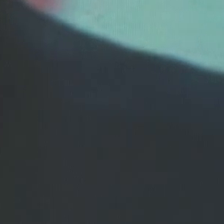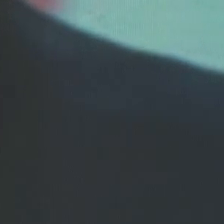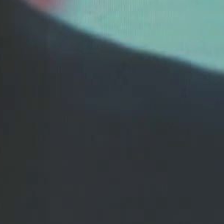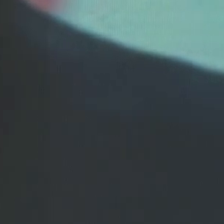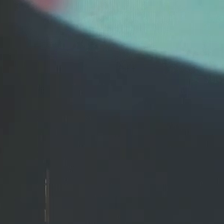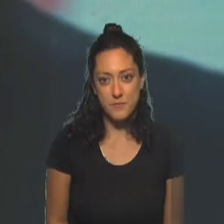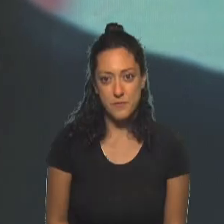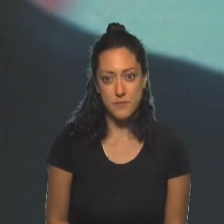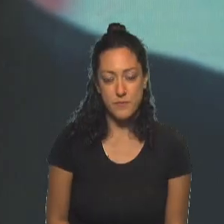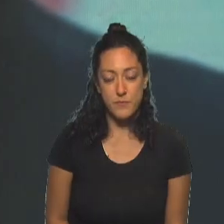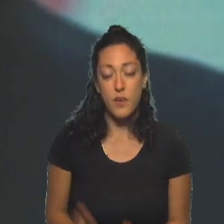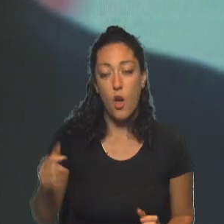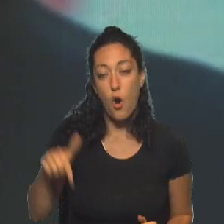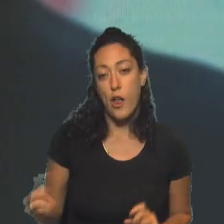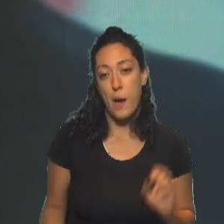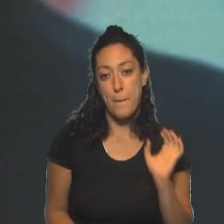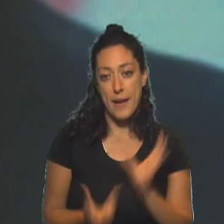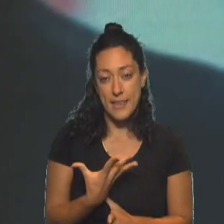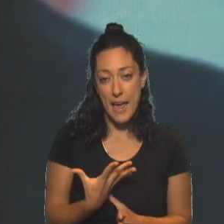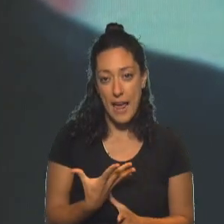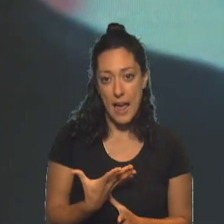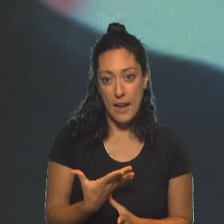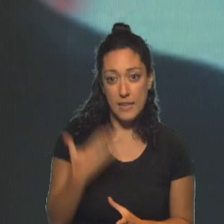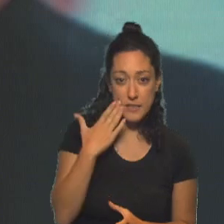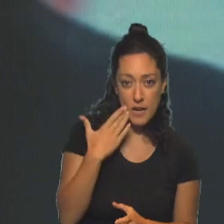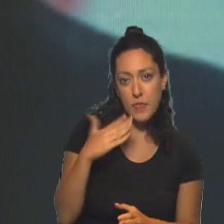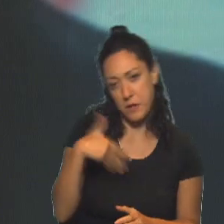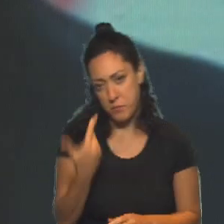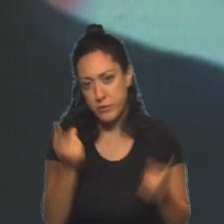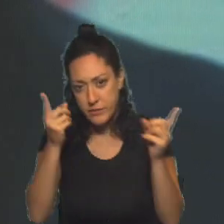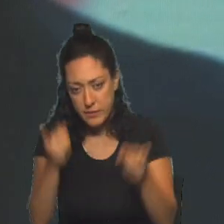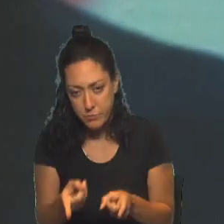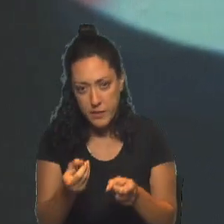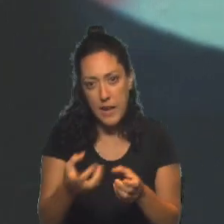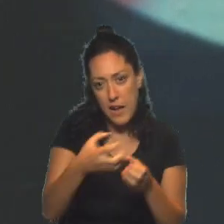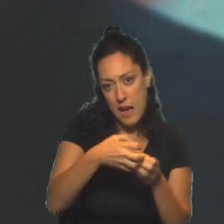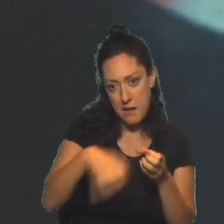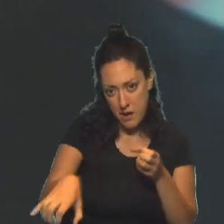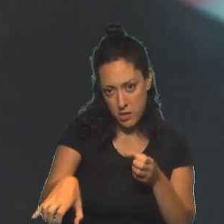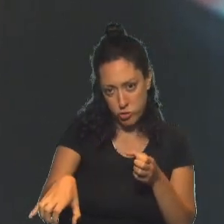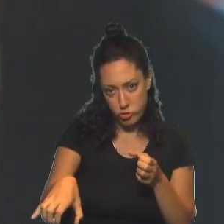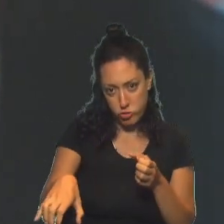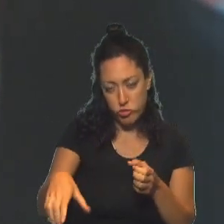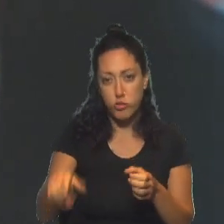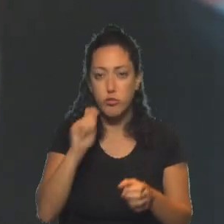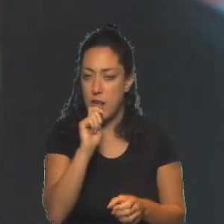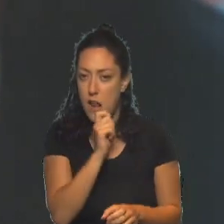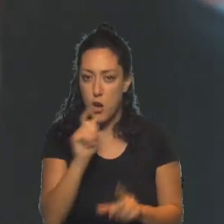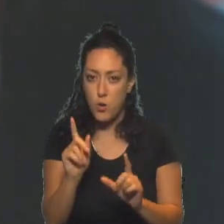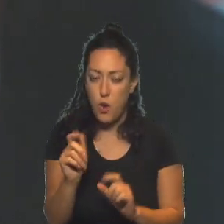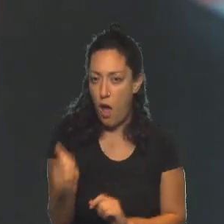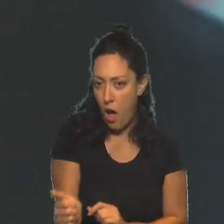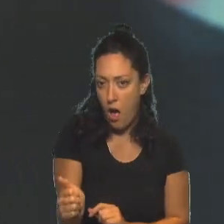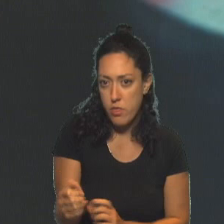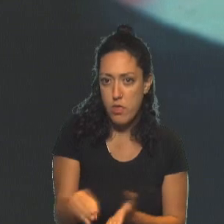Todo ocurrió esta mañana, pasada la tarde también, en el anexo, en la sala A de la Cámara